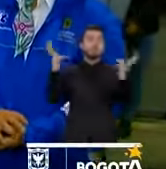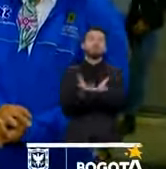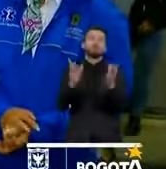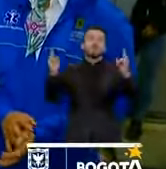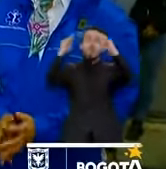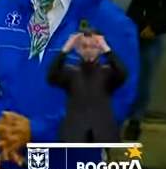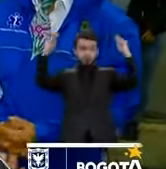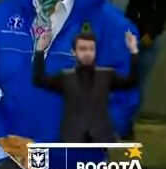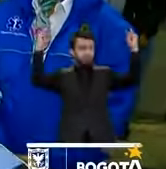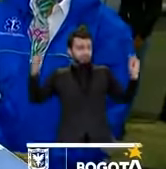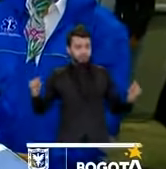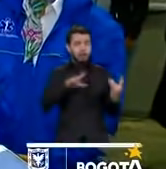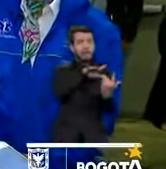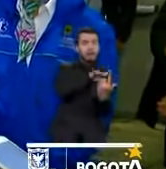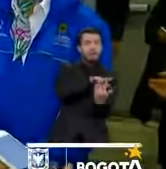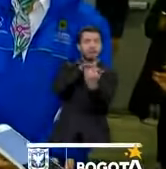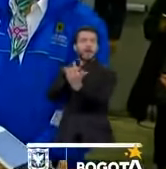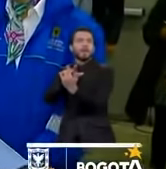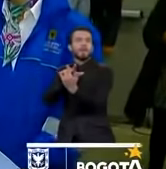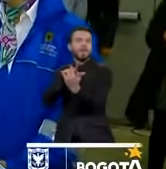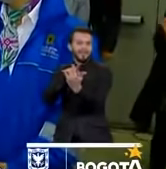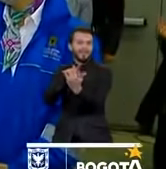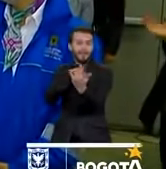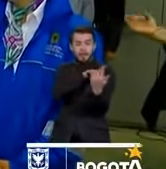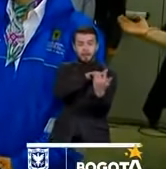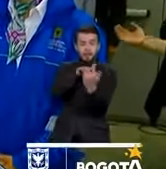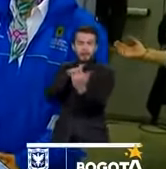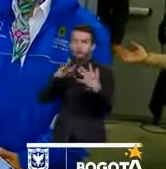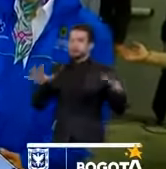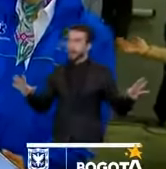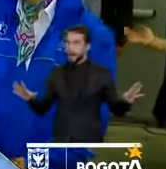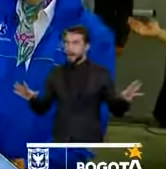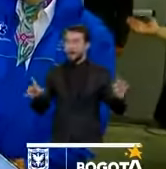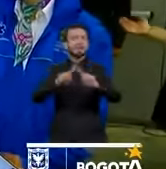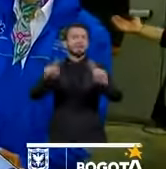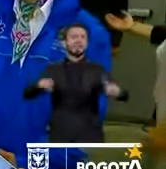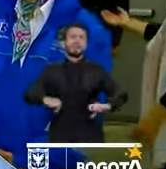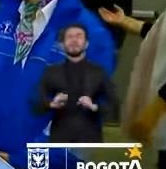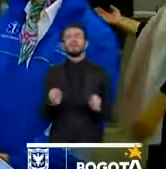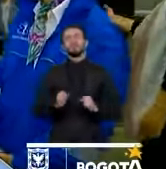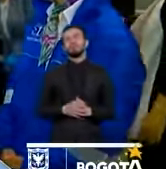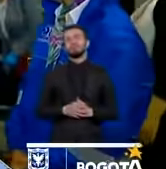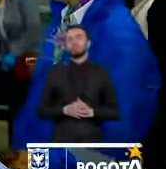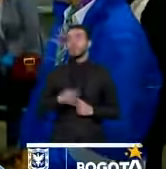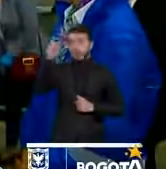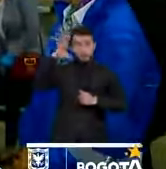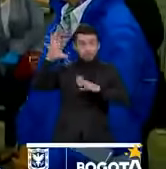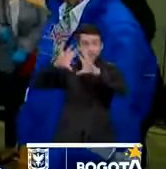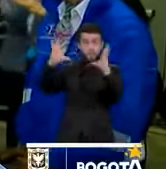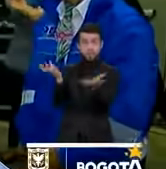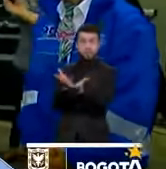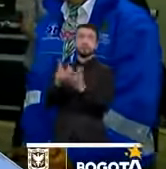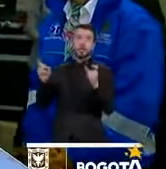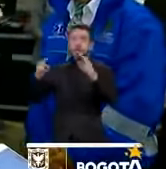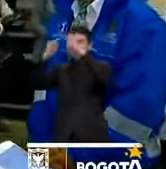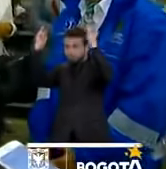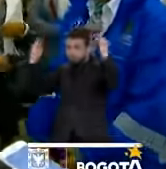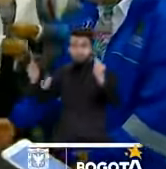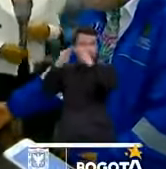pacientes. El proyecto que hacemos en Bogotá es un proyecto completamente distinto, en el mismo concepto, porque es una ampliación